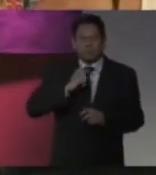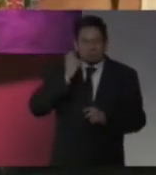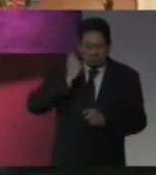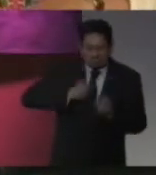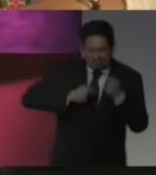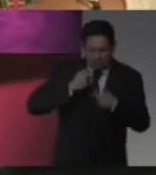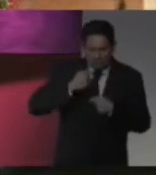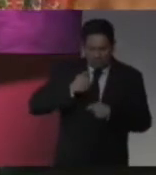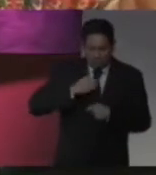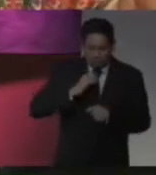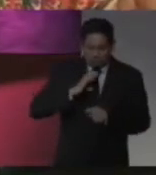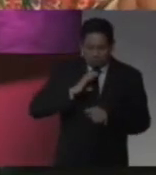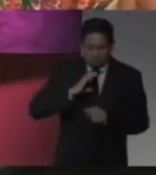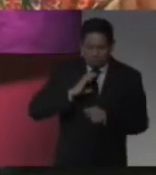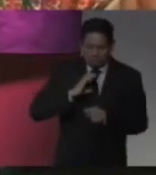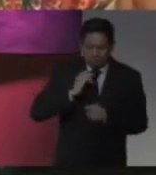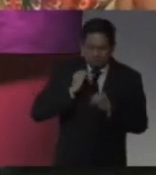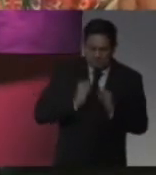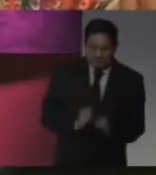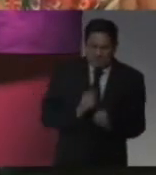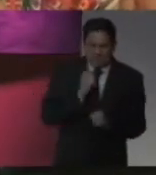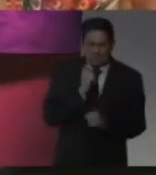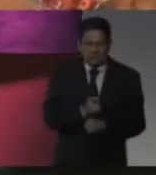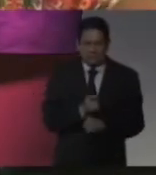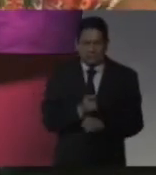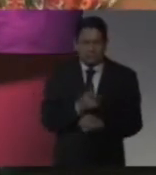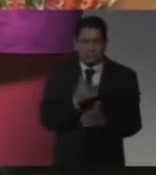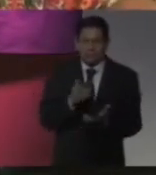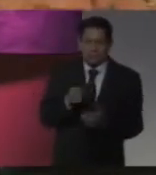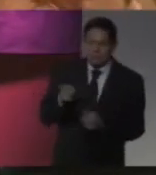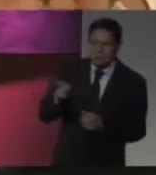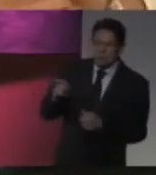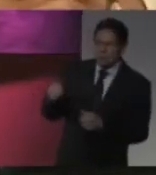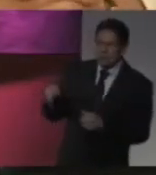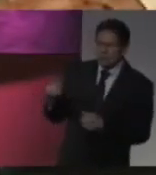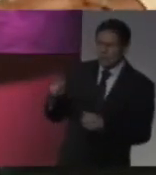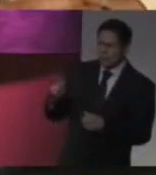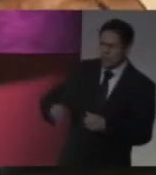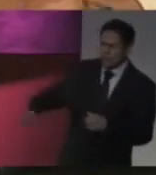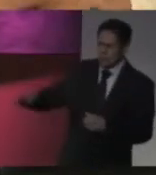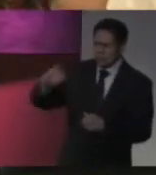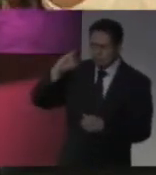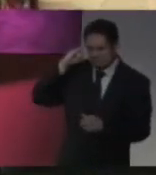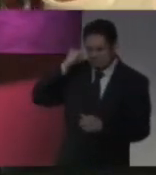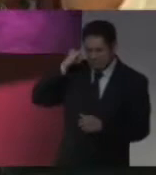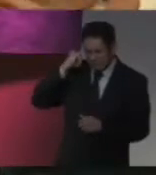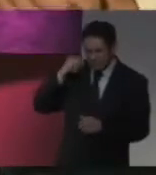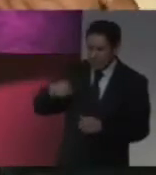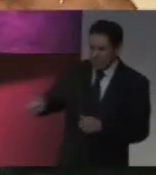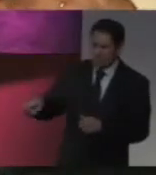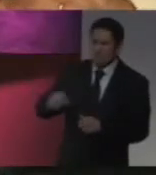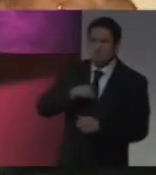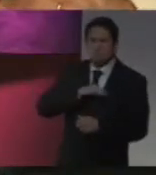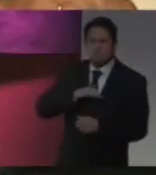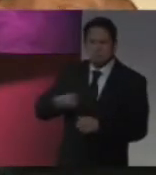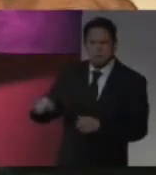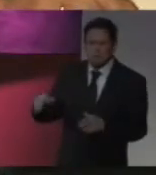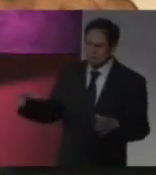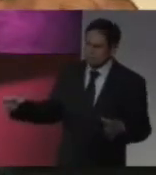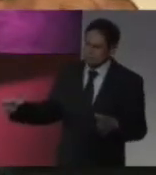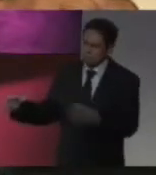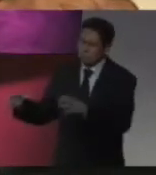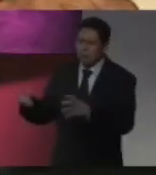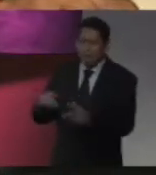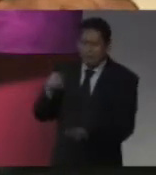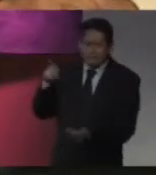muy importante. ¿Qué es lo que tienen esos pueblos que tienen la capacidad? No digo que sea